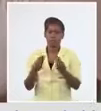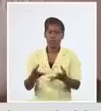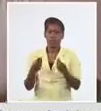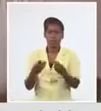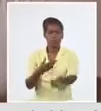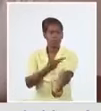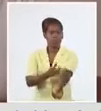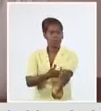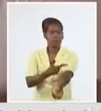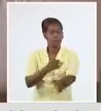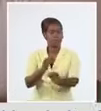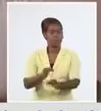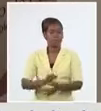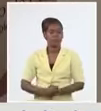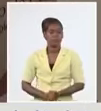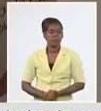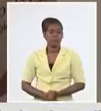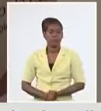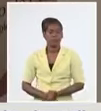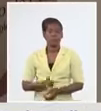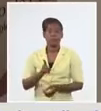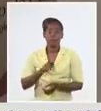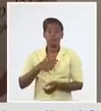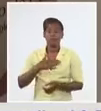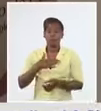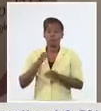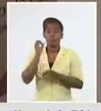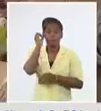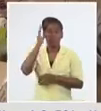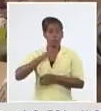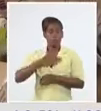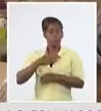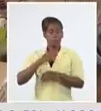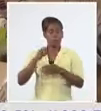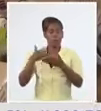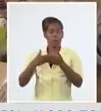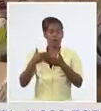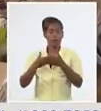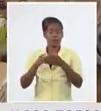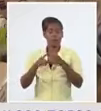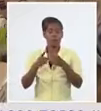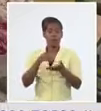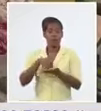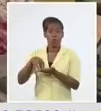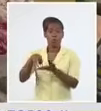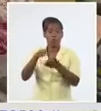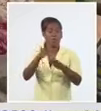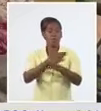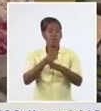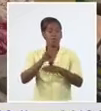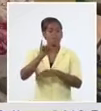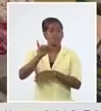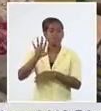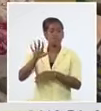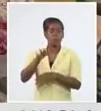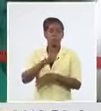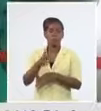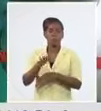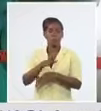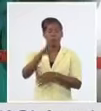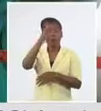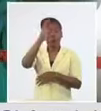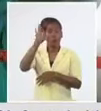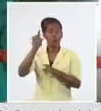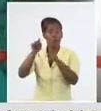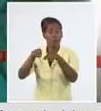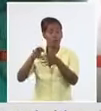otras acciones y servicios desplegados por ETEXA en los 65 centros de aislamientos y el Hospital General Docente Dr. Agustino Neto.